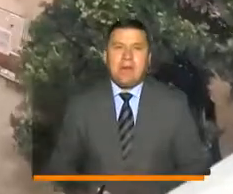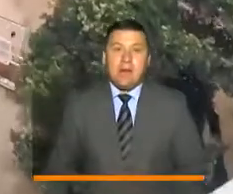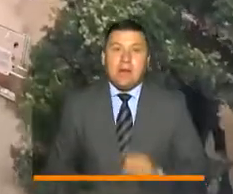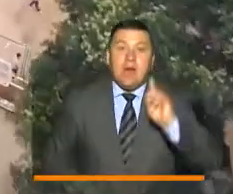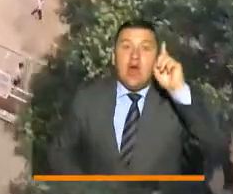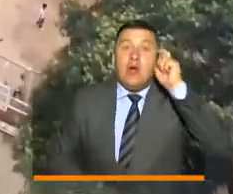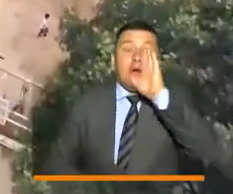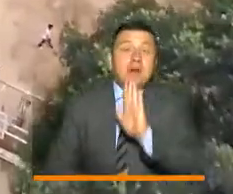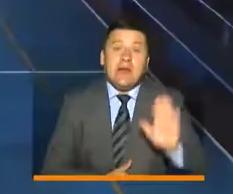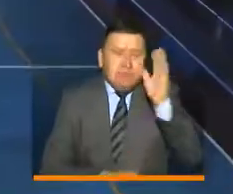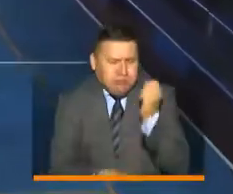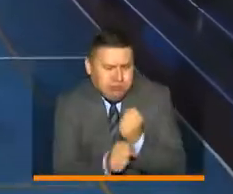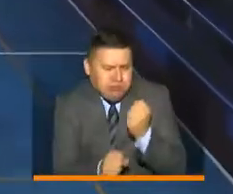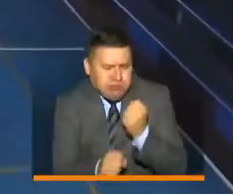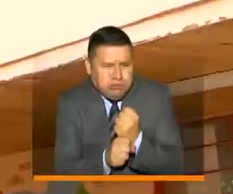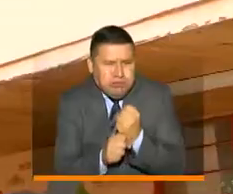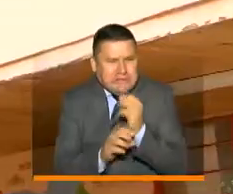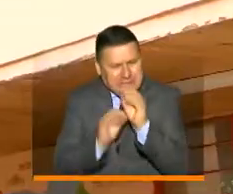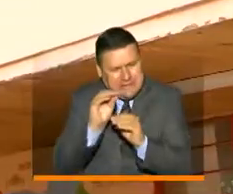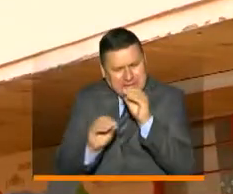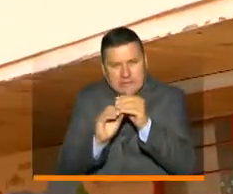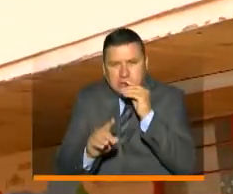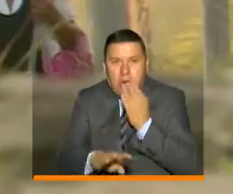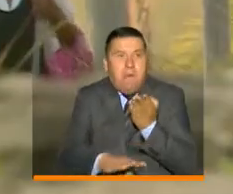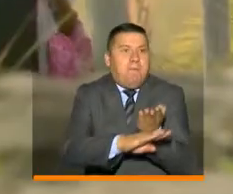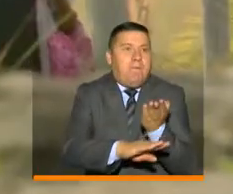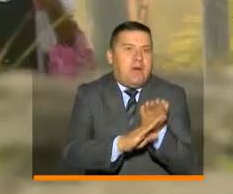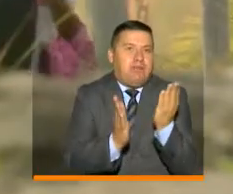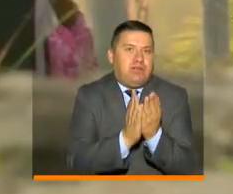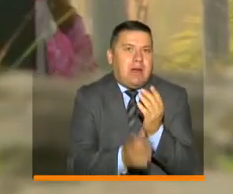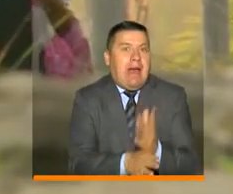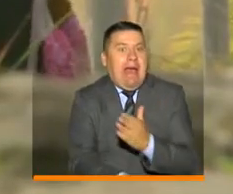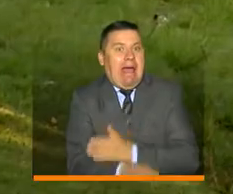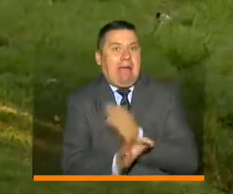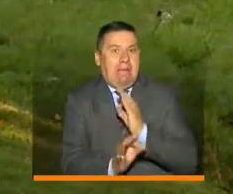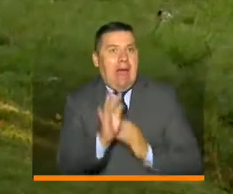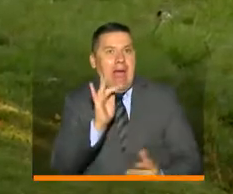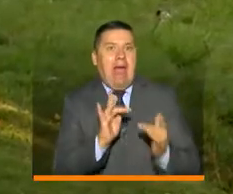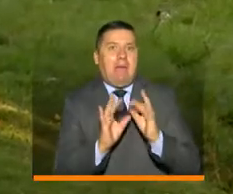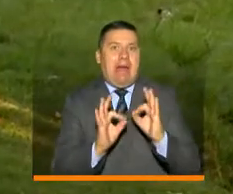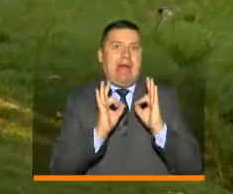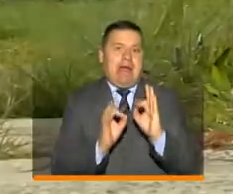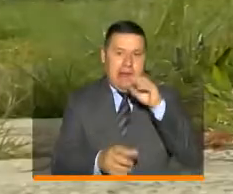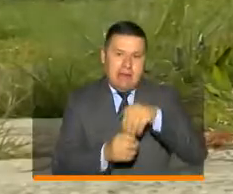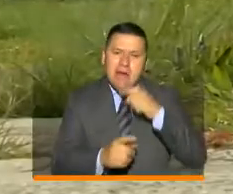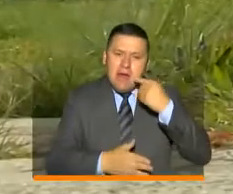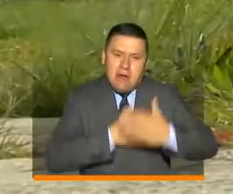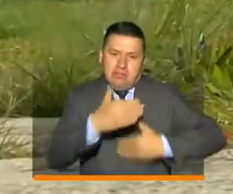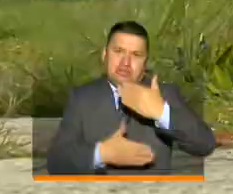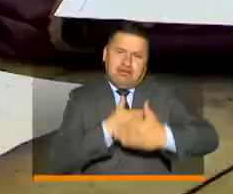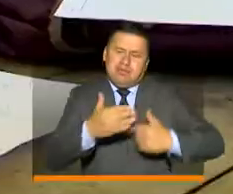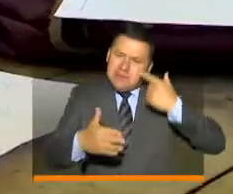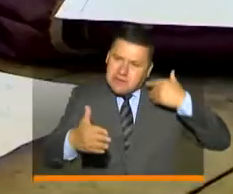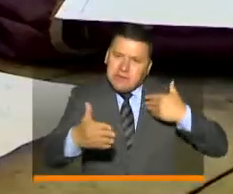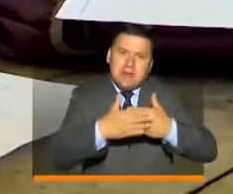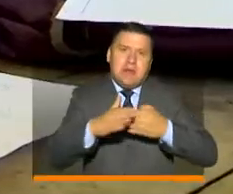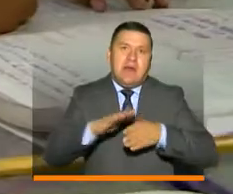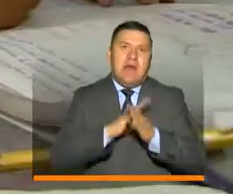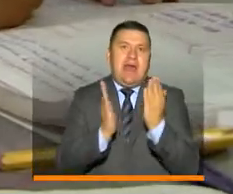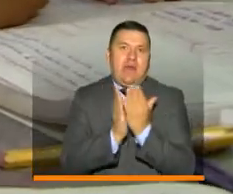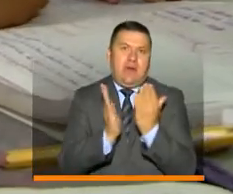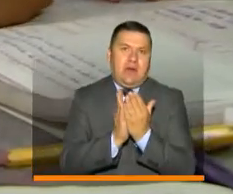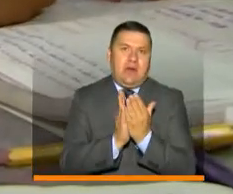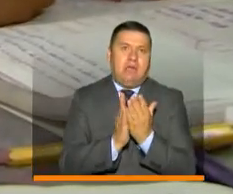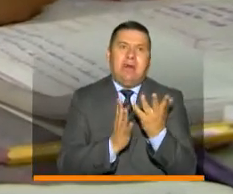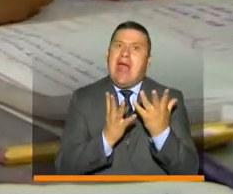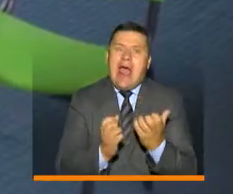El Gobierno Nacional trabaja para construir propuestas educativas oportunas, pertinentes y de calidad, para avanzar en la trayectoria educativa y así